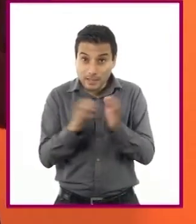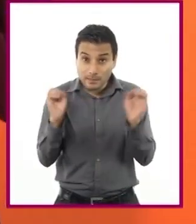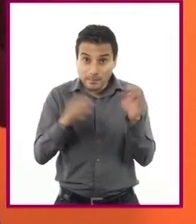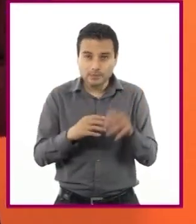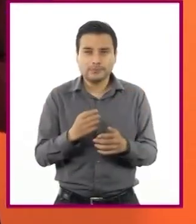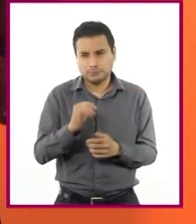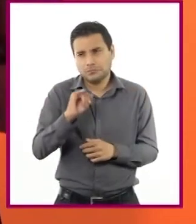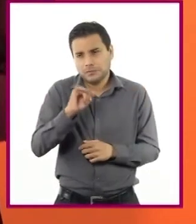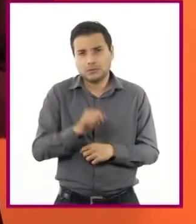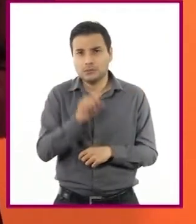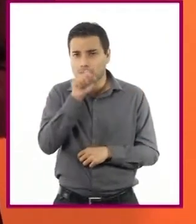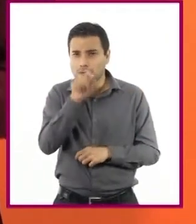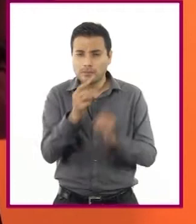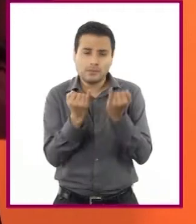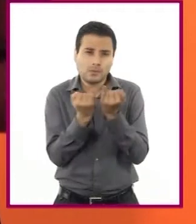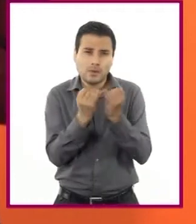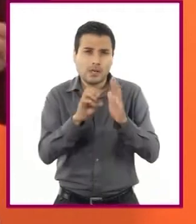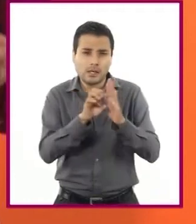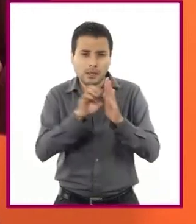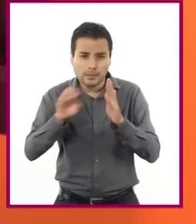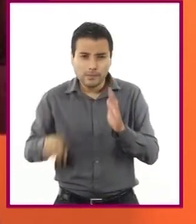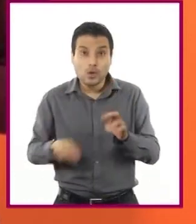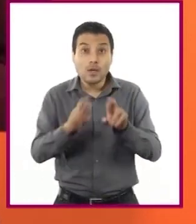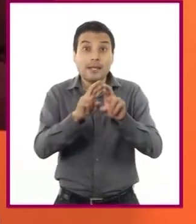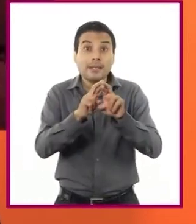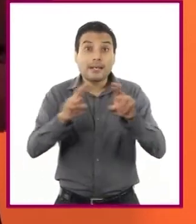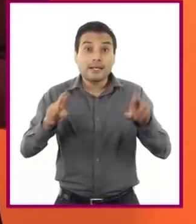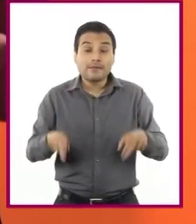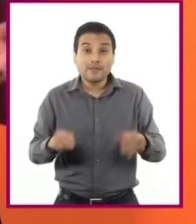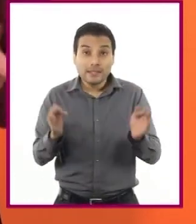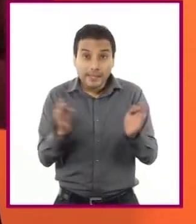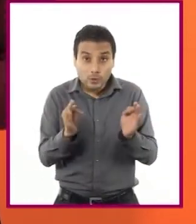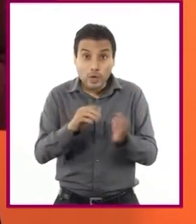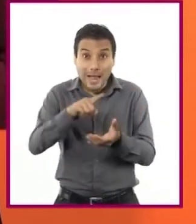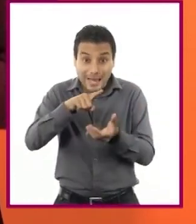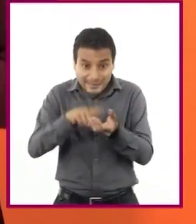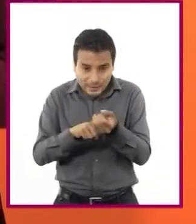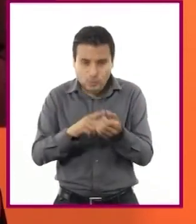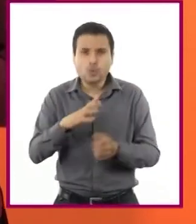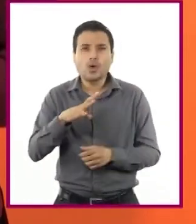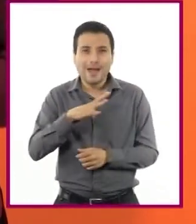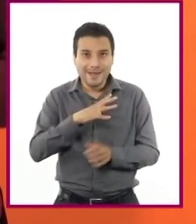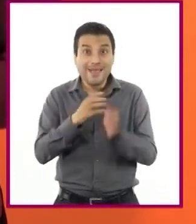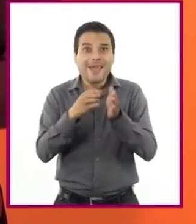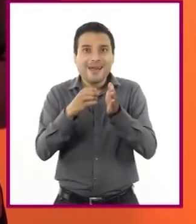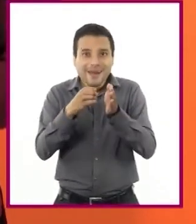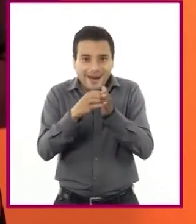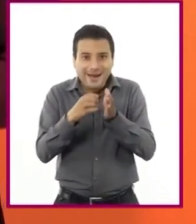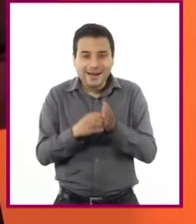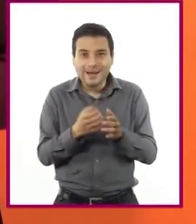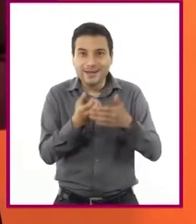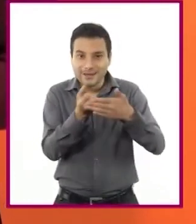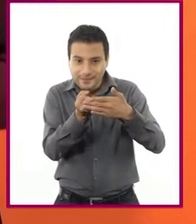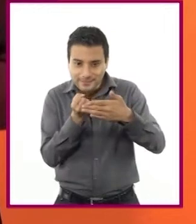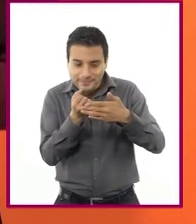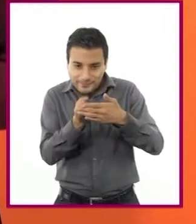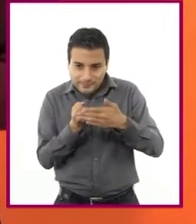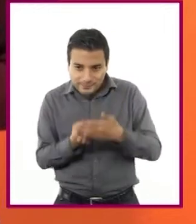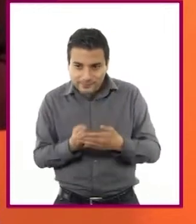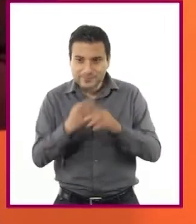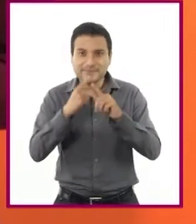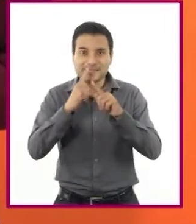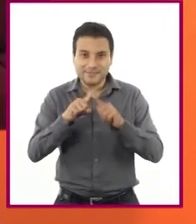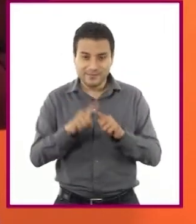refrigerador se guarden otros contenedores más pequeños. Este tipo de contenedores o recipientes también pueden